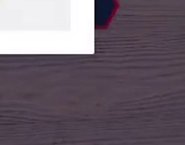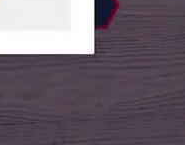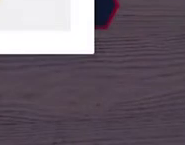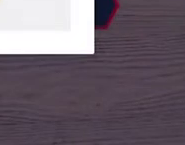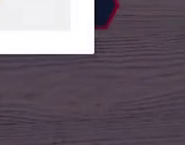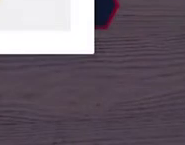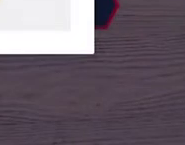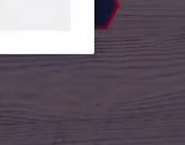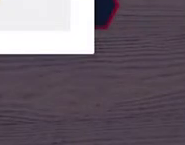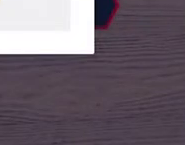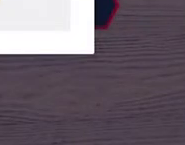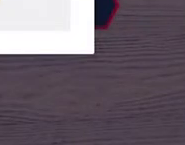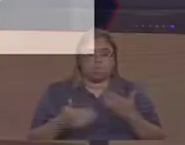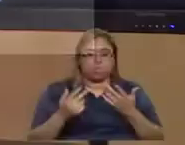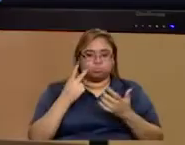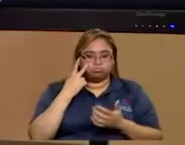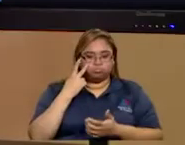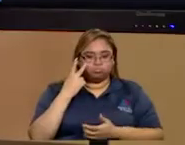Vamos a ver aquí.